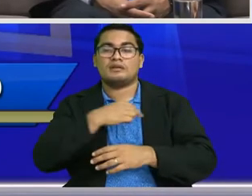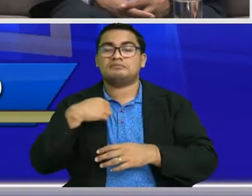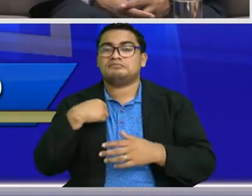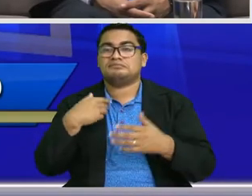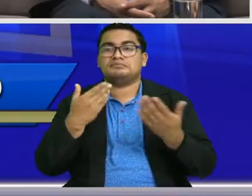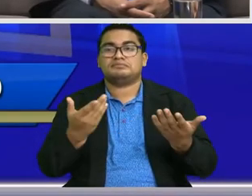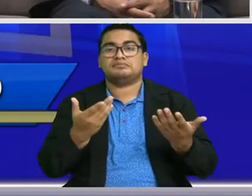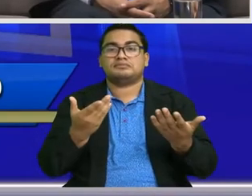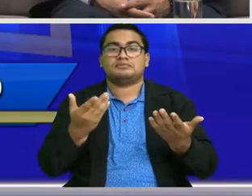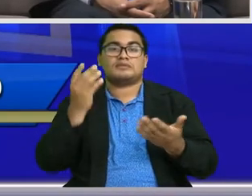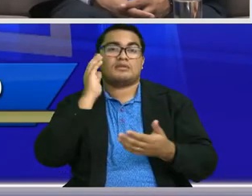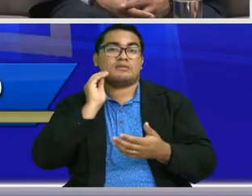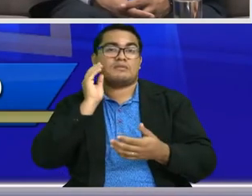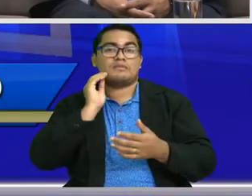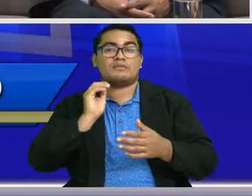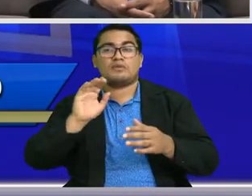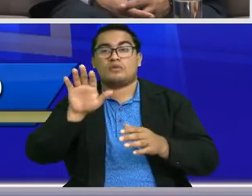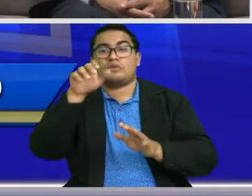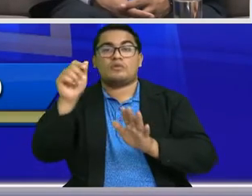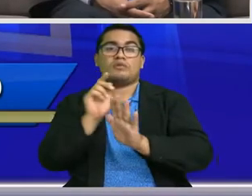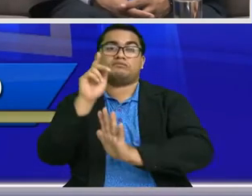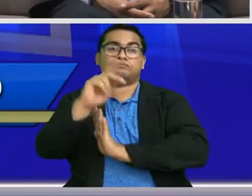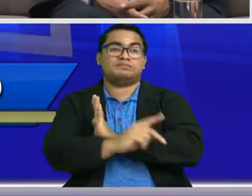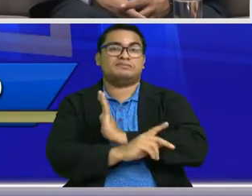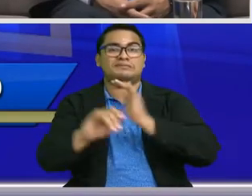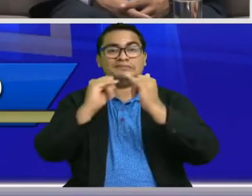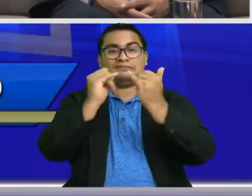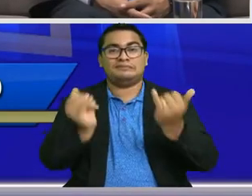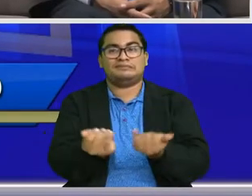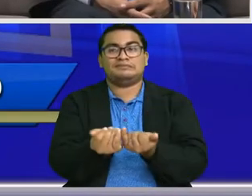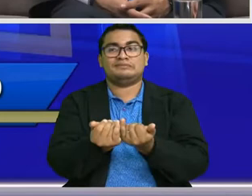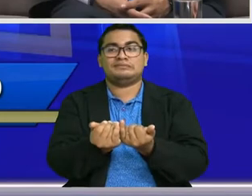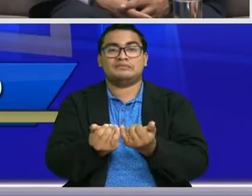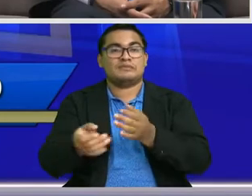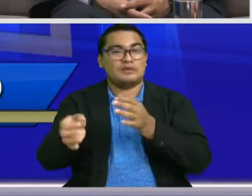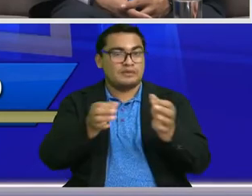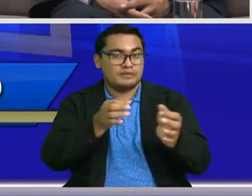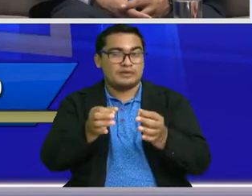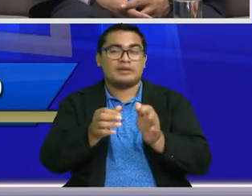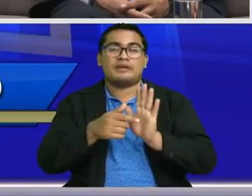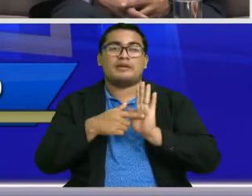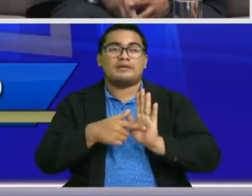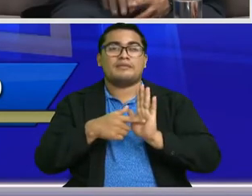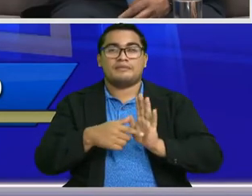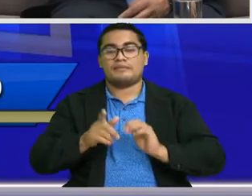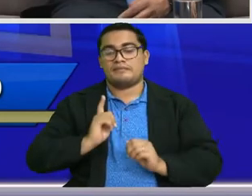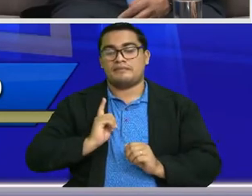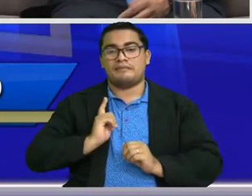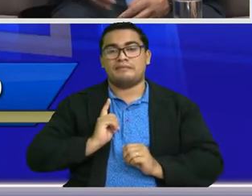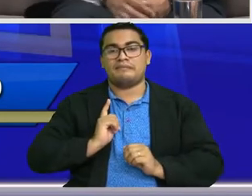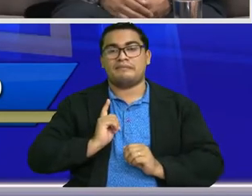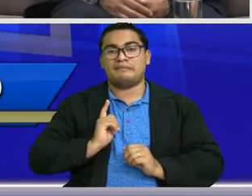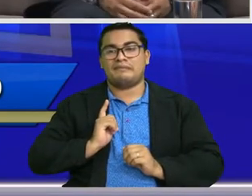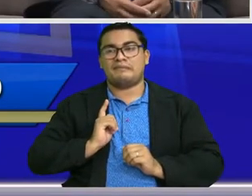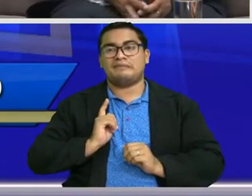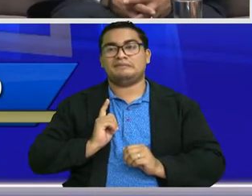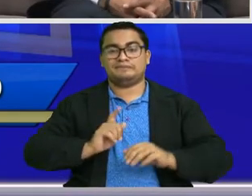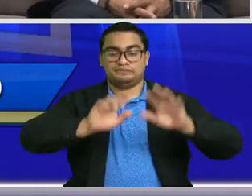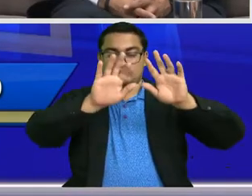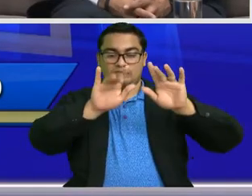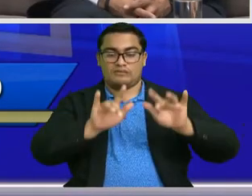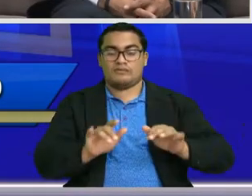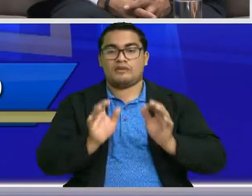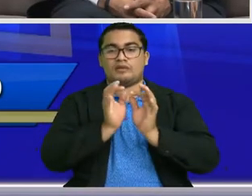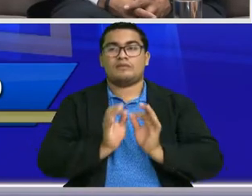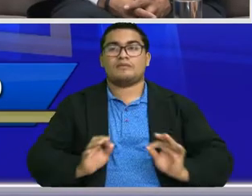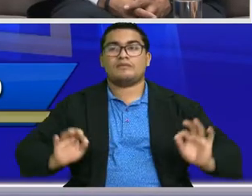de expertos nacionales y de speakers internacionales. Por ejemplo, vamos a tener presencia de plataformas tan